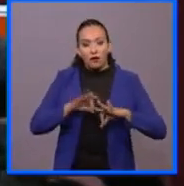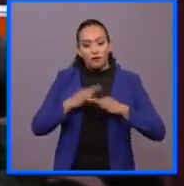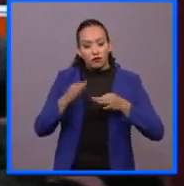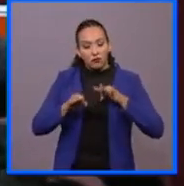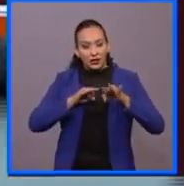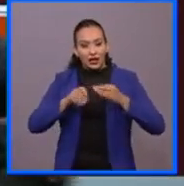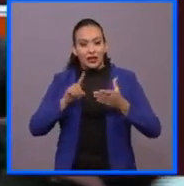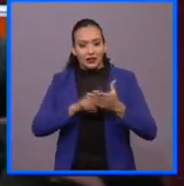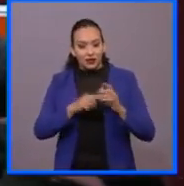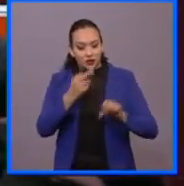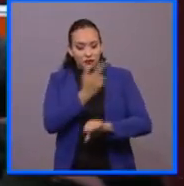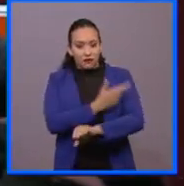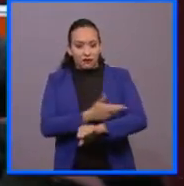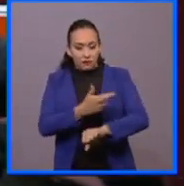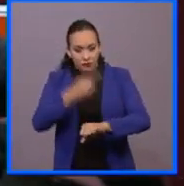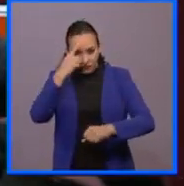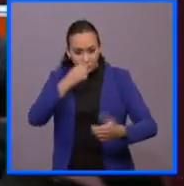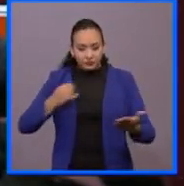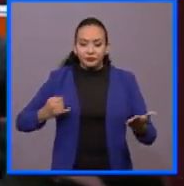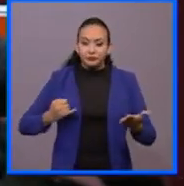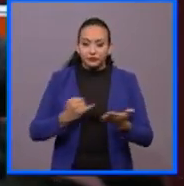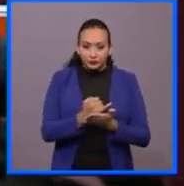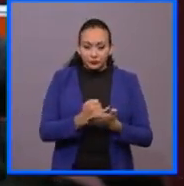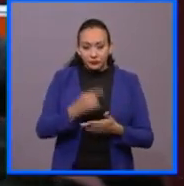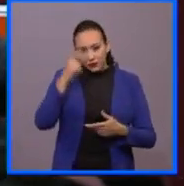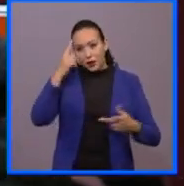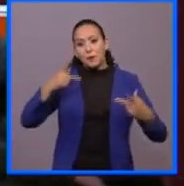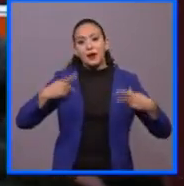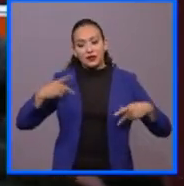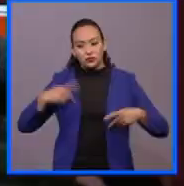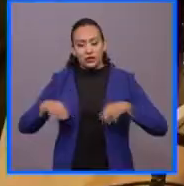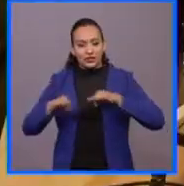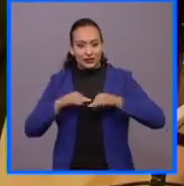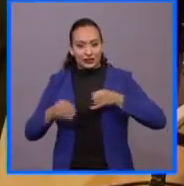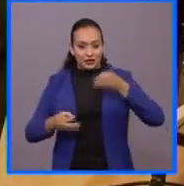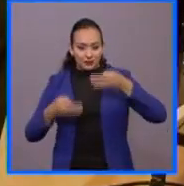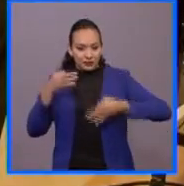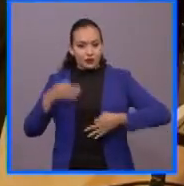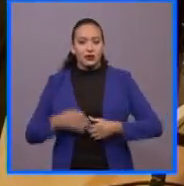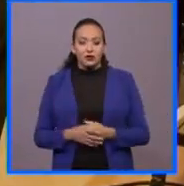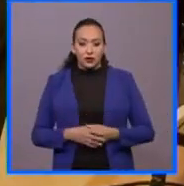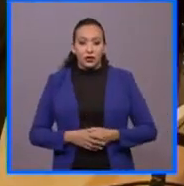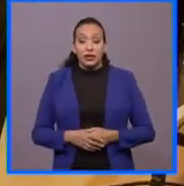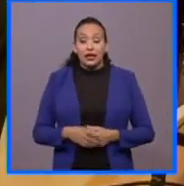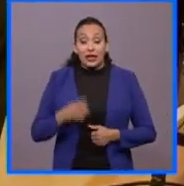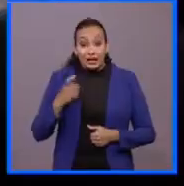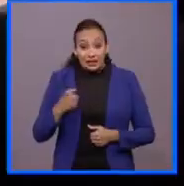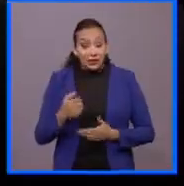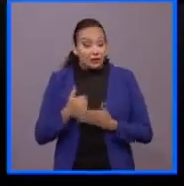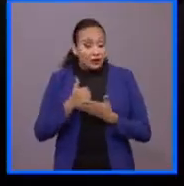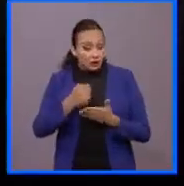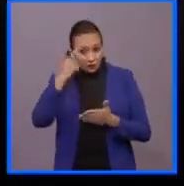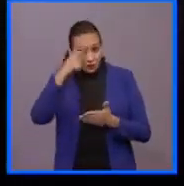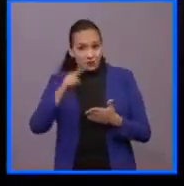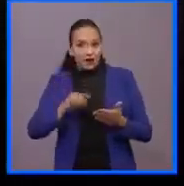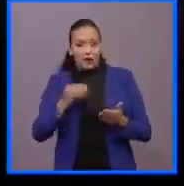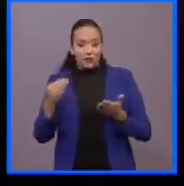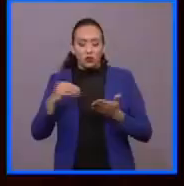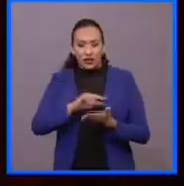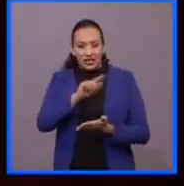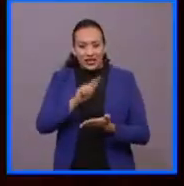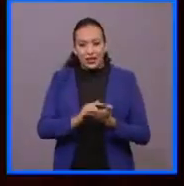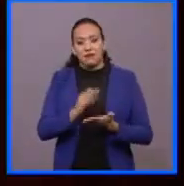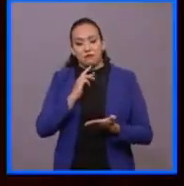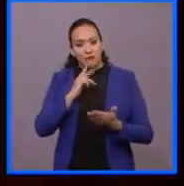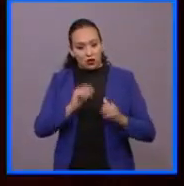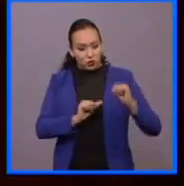prácticas dentro del proceso de decisión de las personas impartidoras de justicia serán la clave para la construcción de la legitimidad de